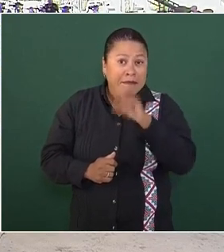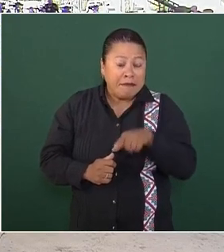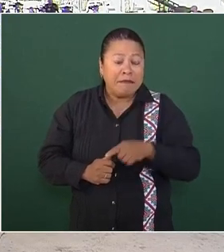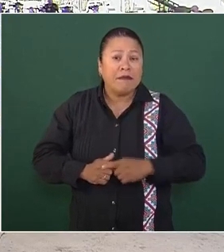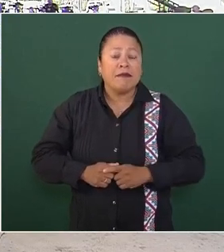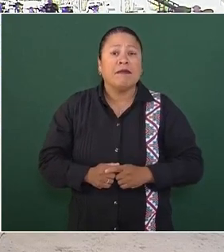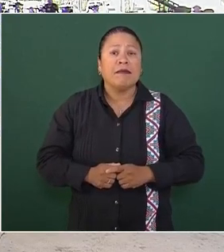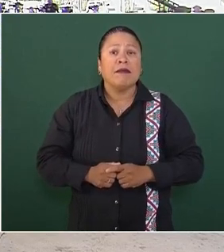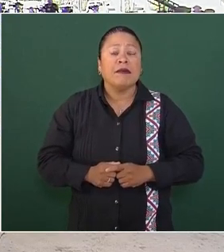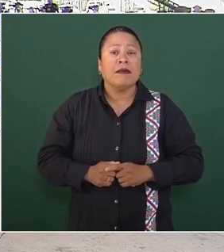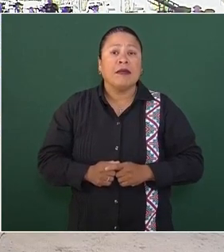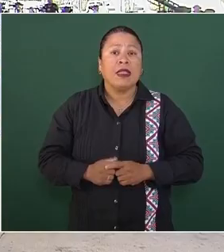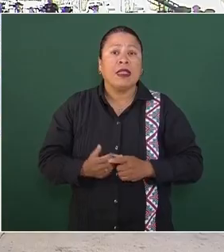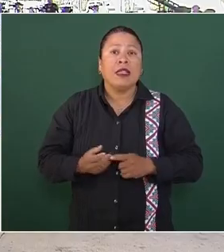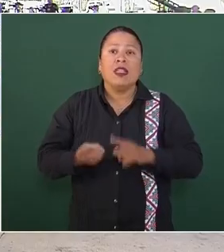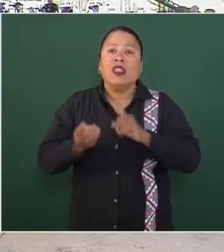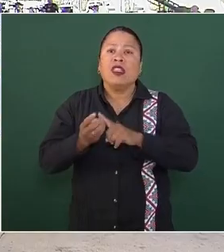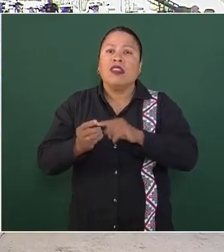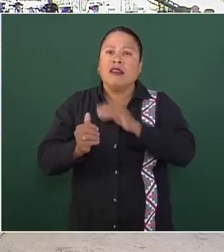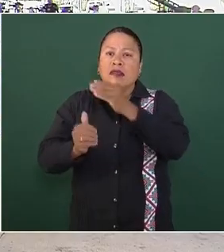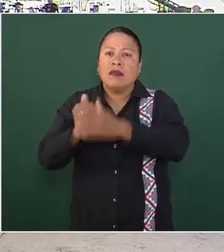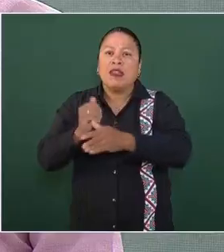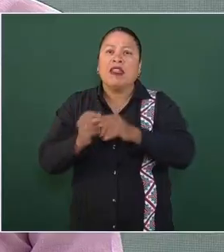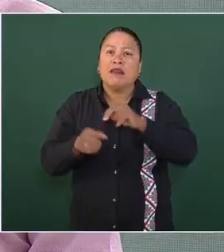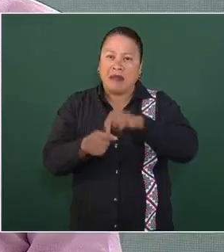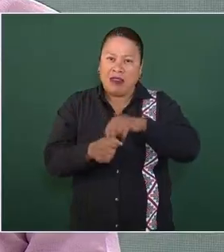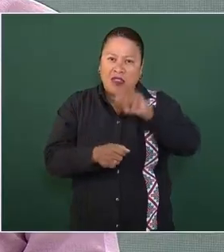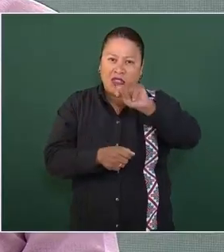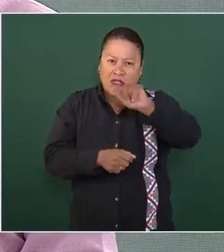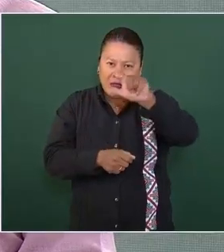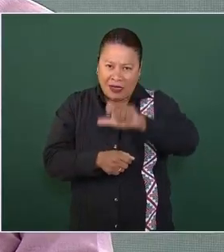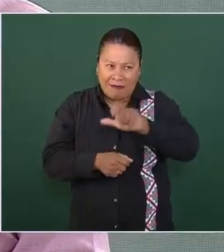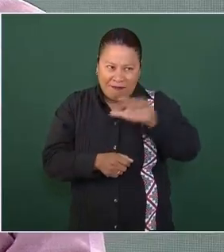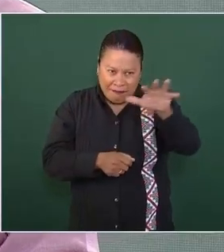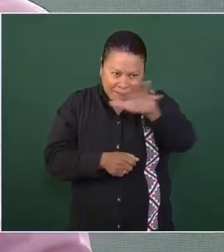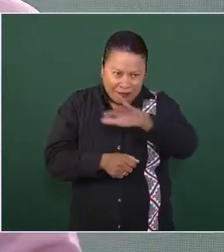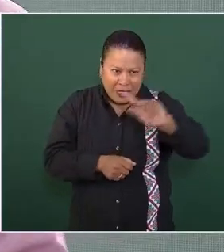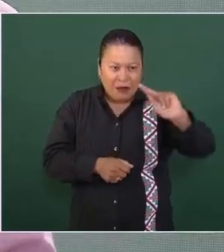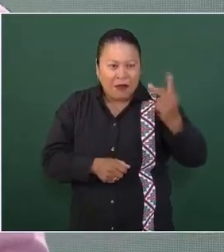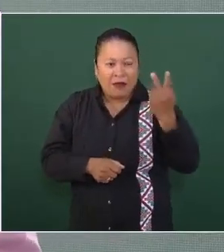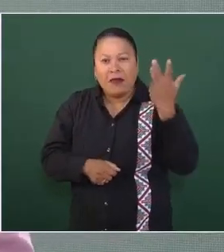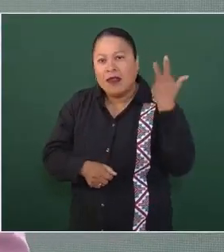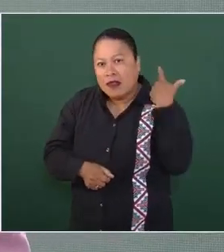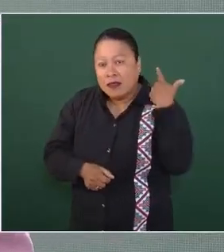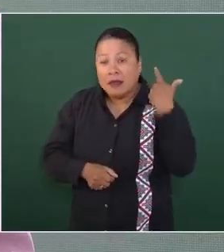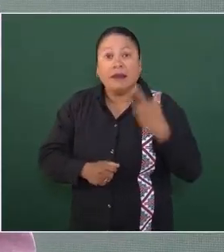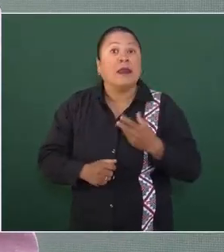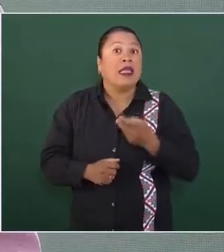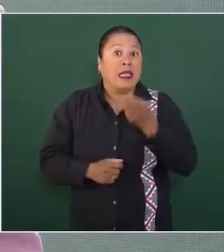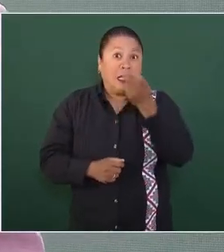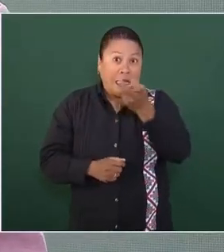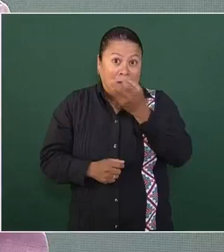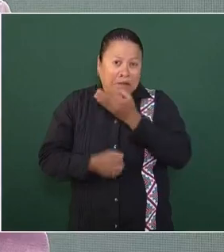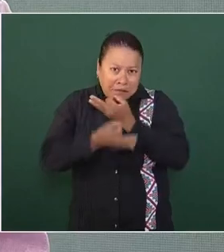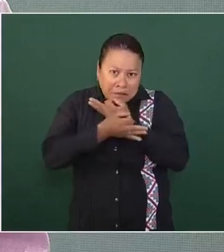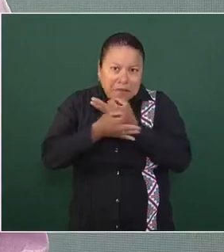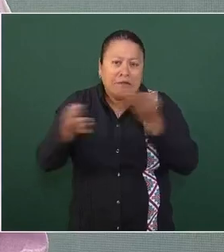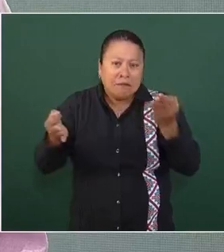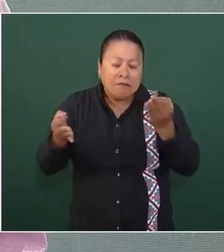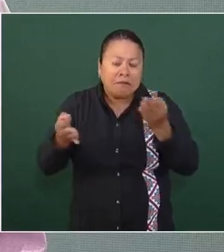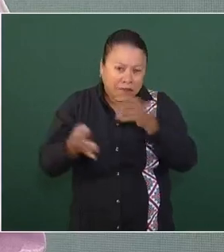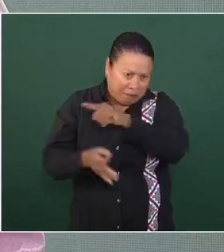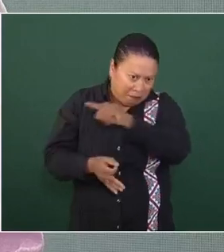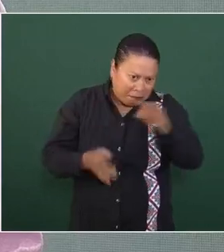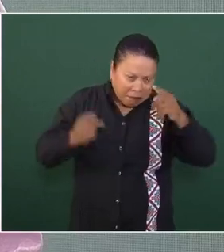vamos a terminar en la cuenca en Tuxtepec ahí también informarle a la